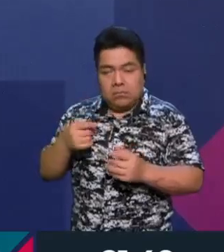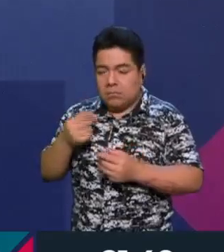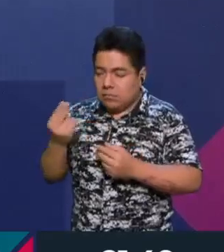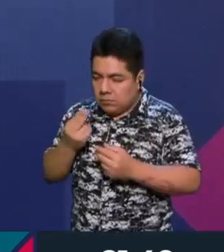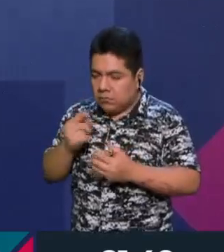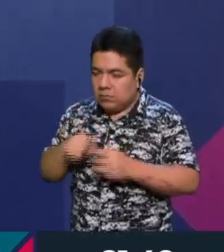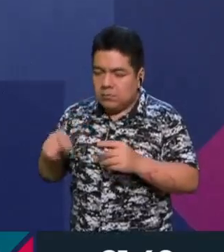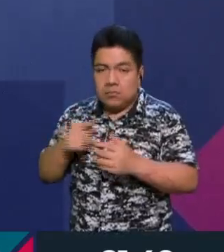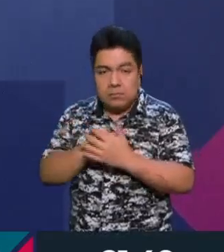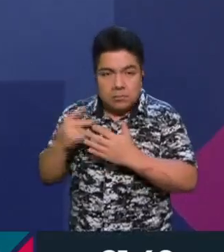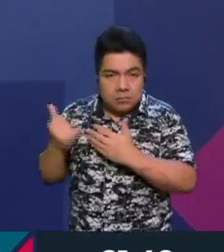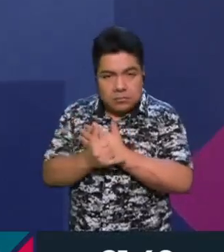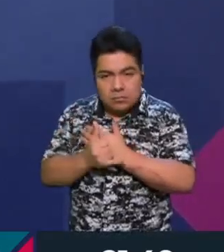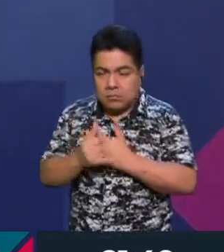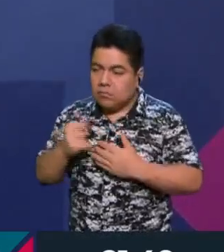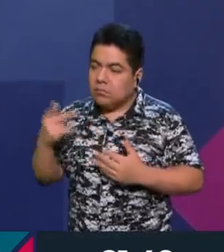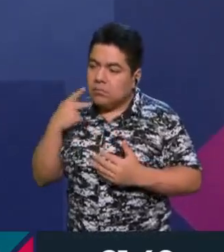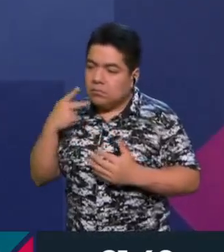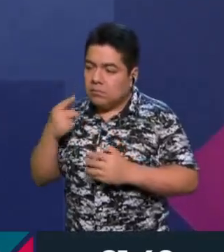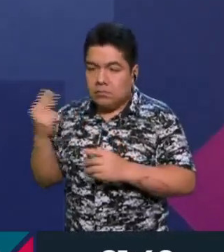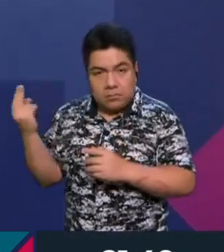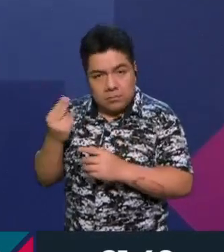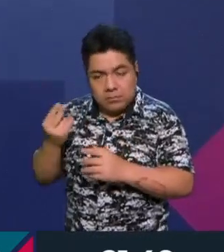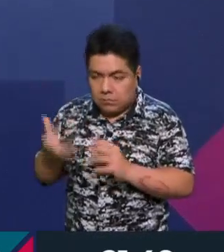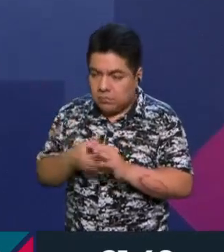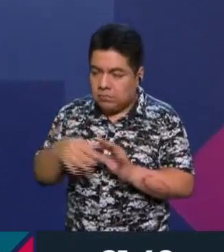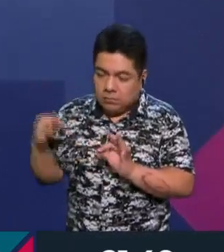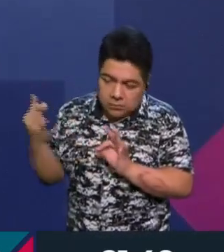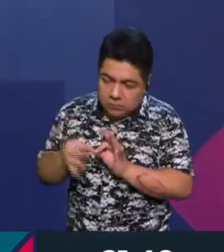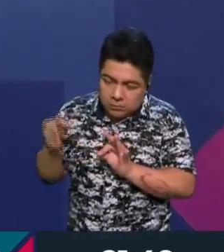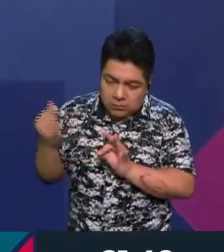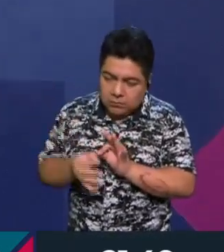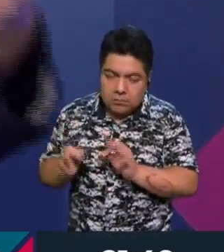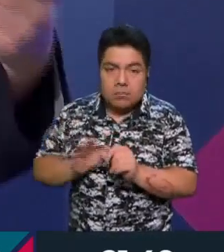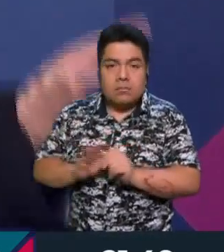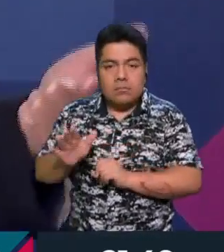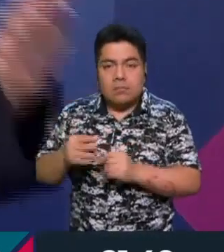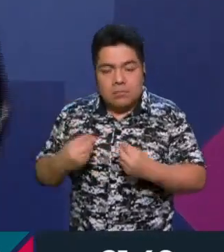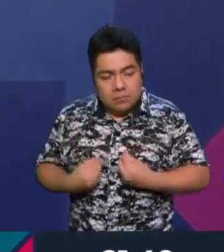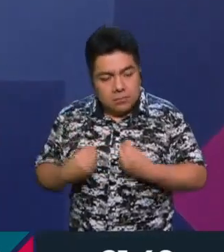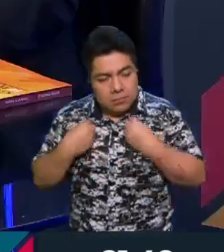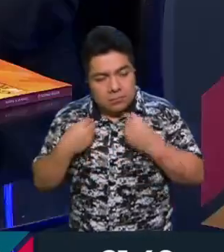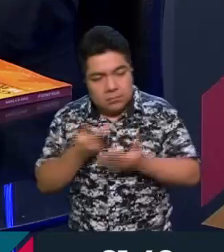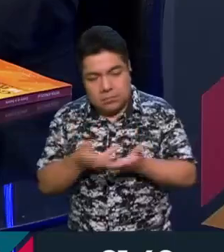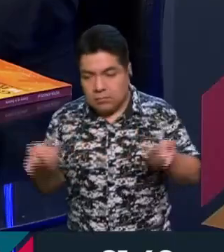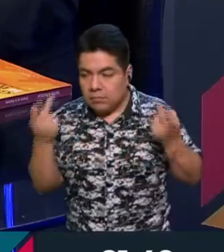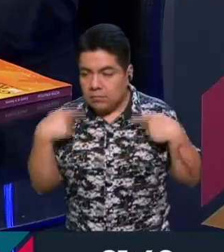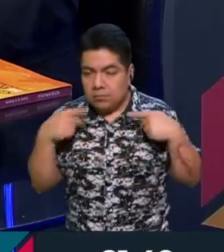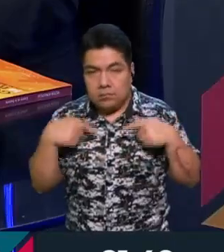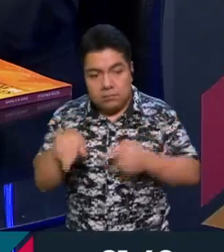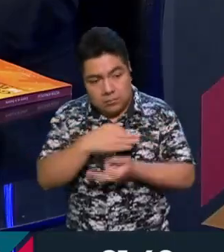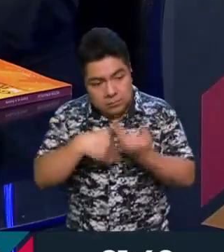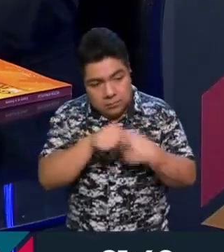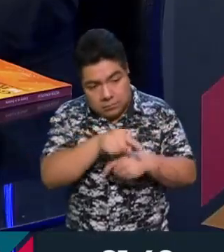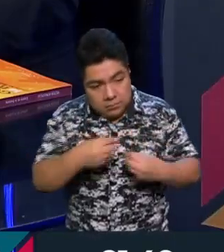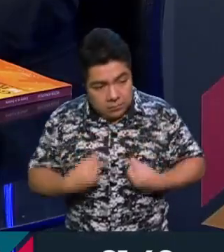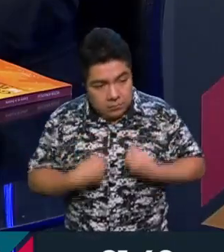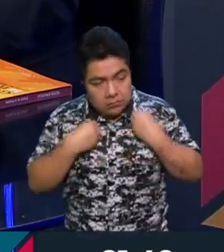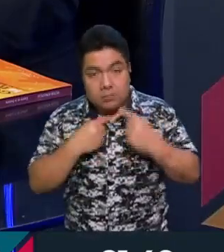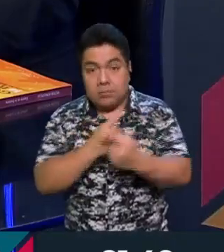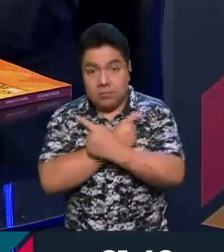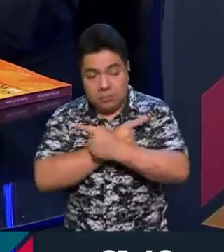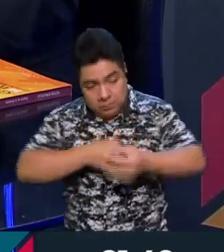construir un proyecto político que garantice la vida digna de las personas. ¿En qué